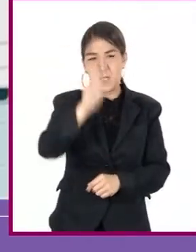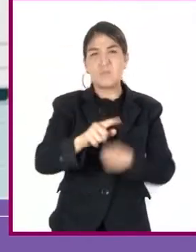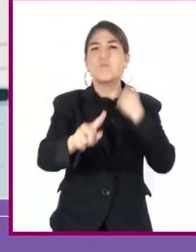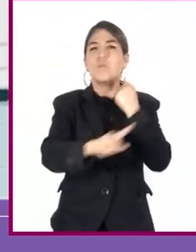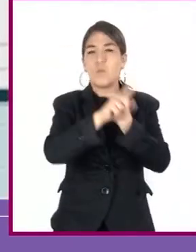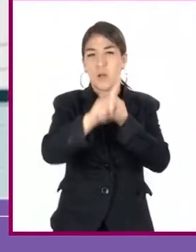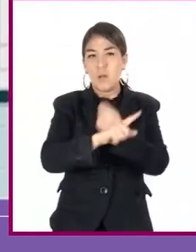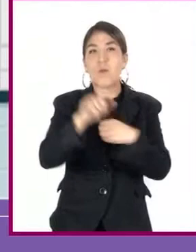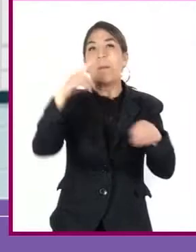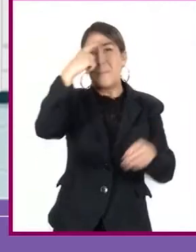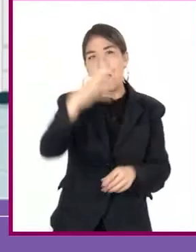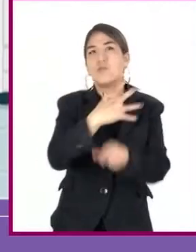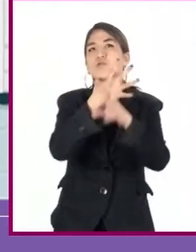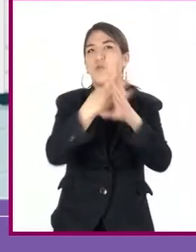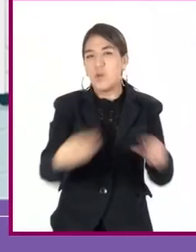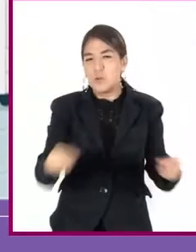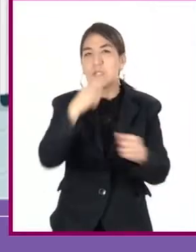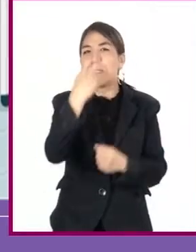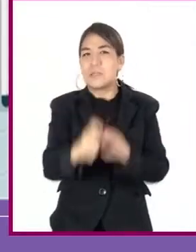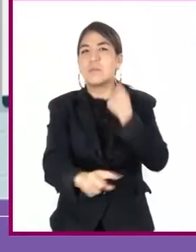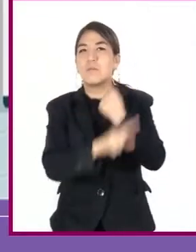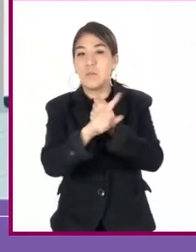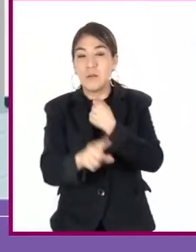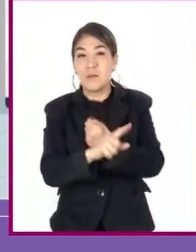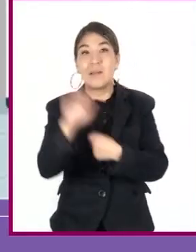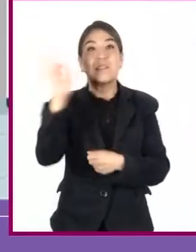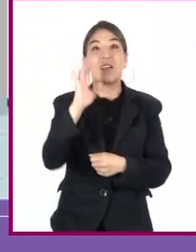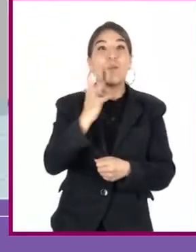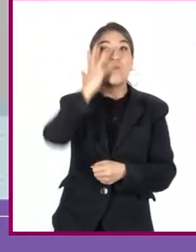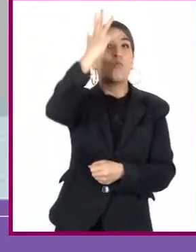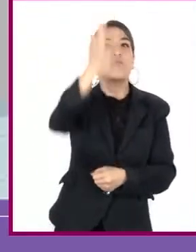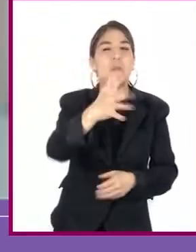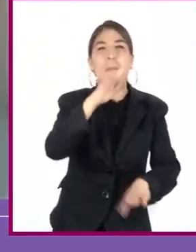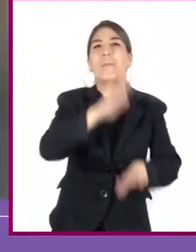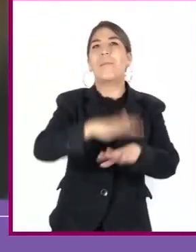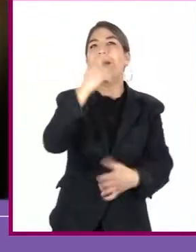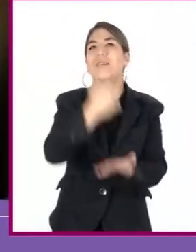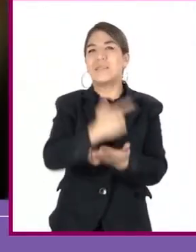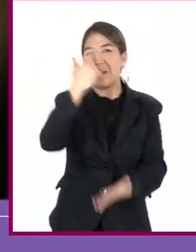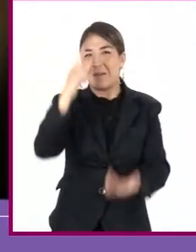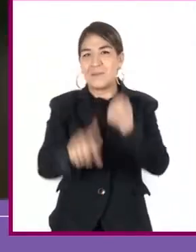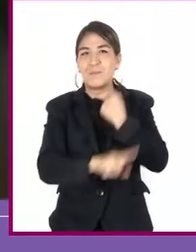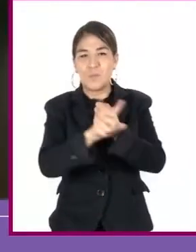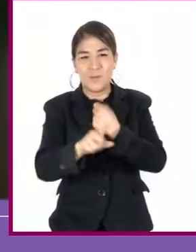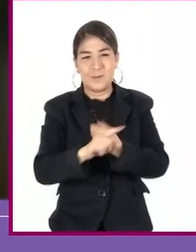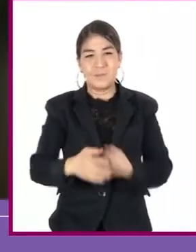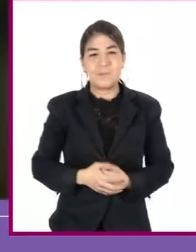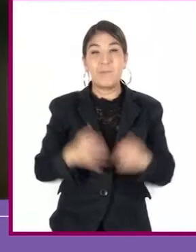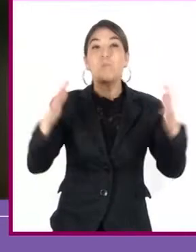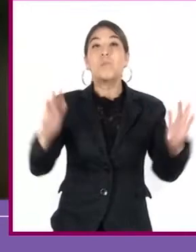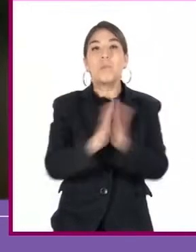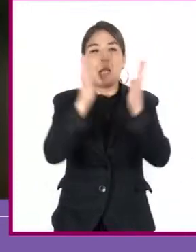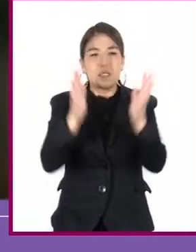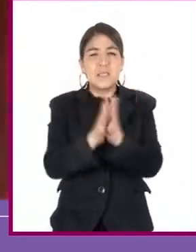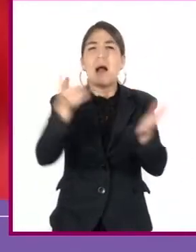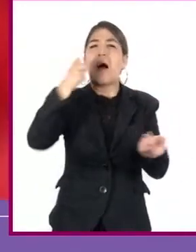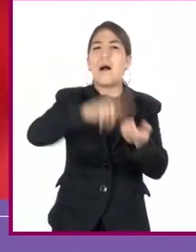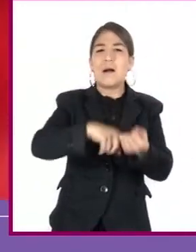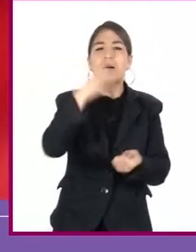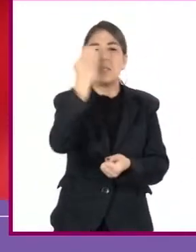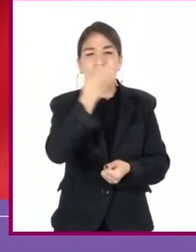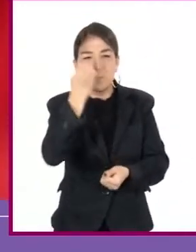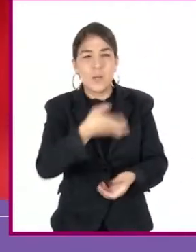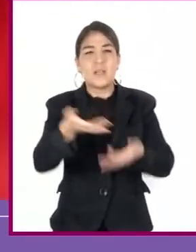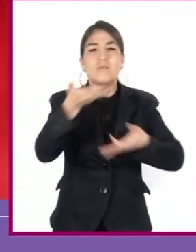solo el problema actual, sino uno incluso mayor en el futuro. Participar en nuestro contexto, en el